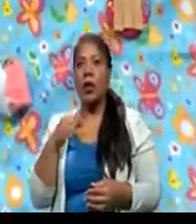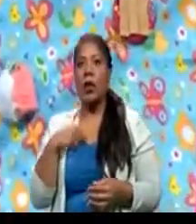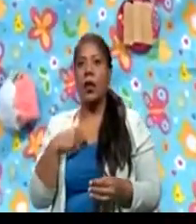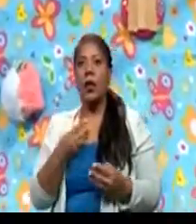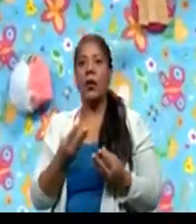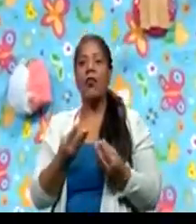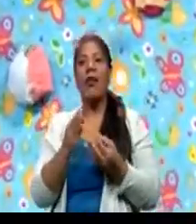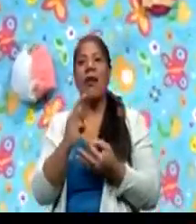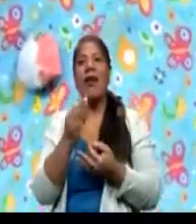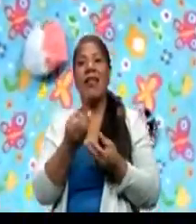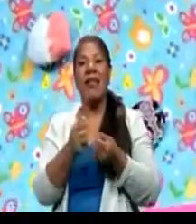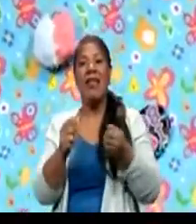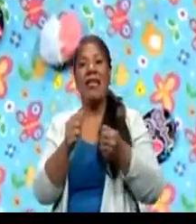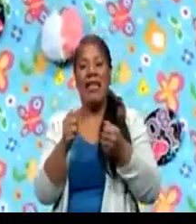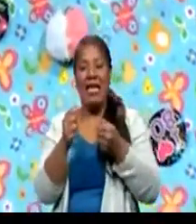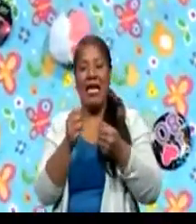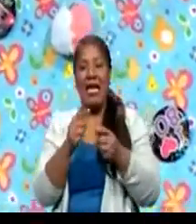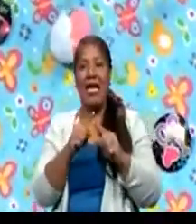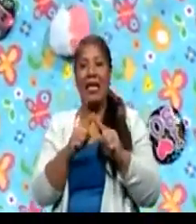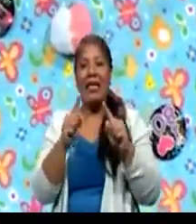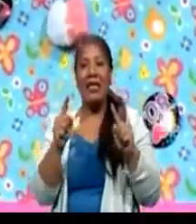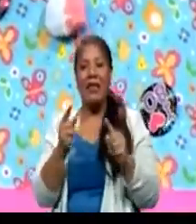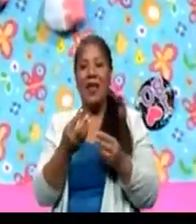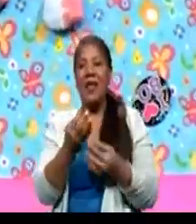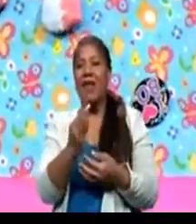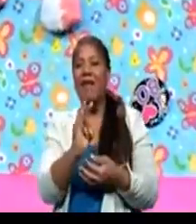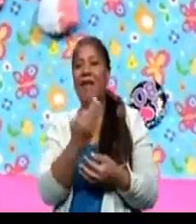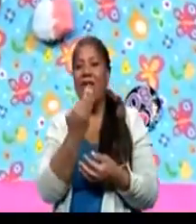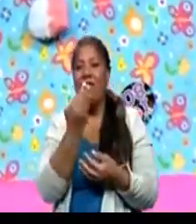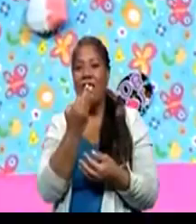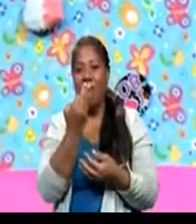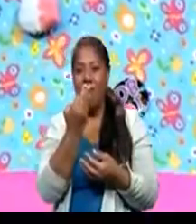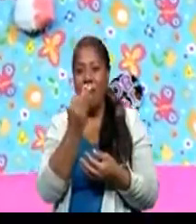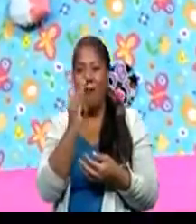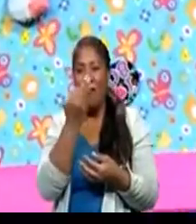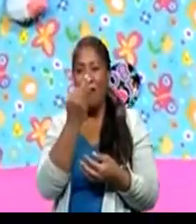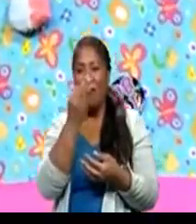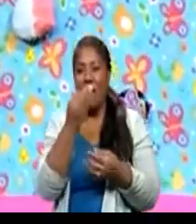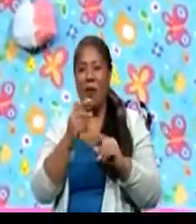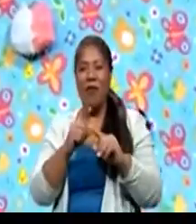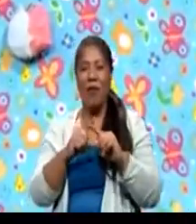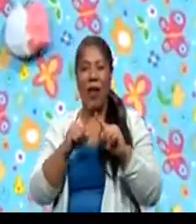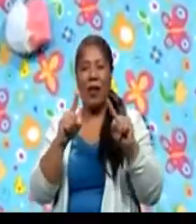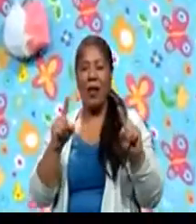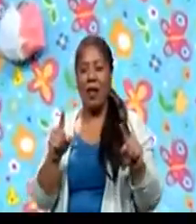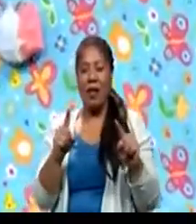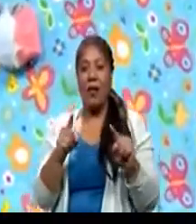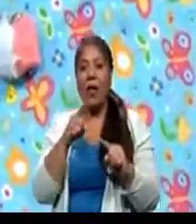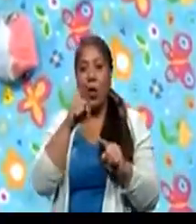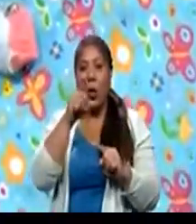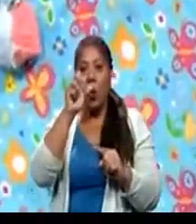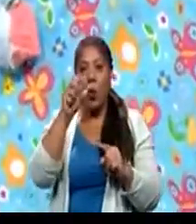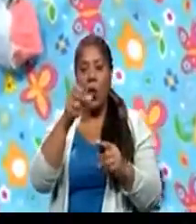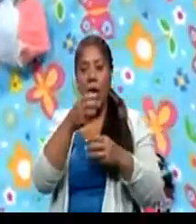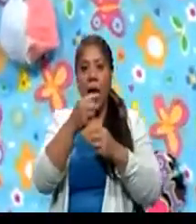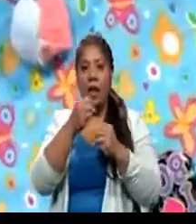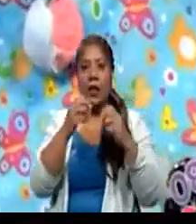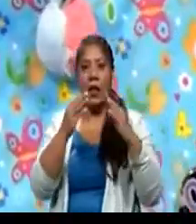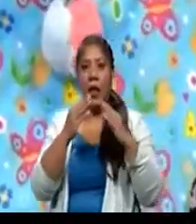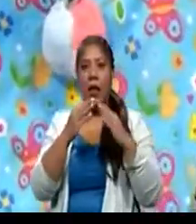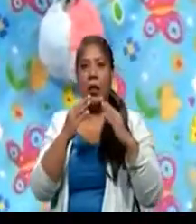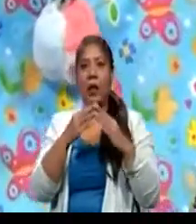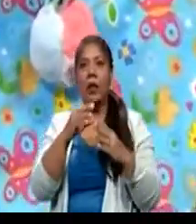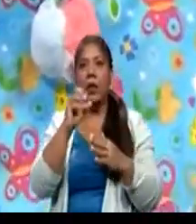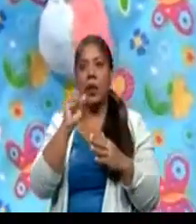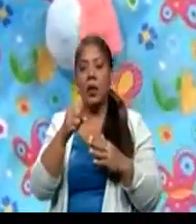textura diferente. No sé si se puede acercar. Sí, para que se vea, para que lo puedan de repente hacer en casa. De tal manera de que recordemos